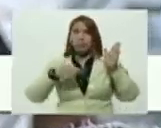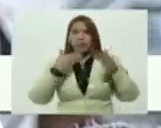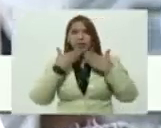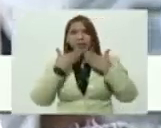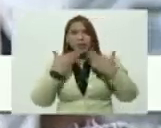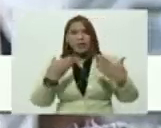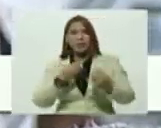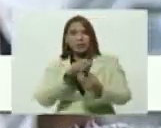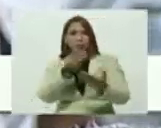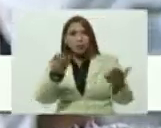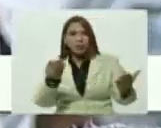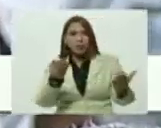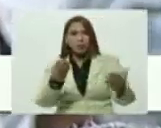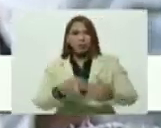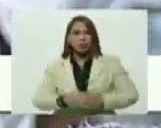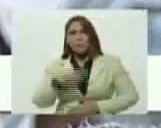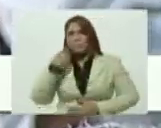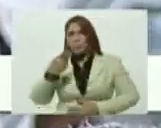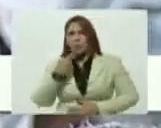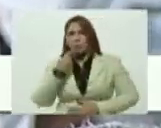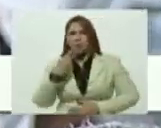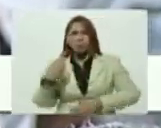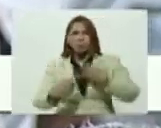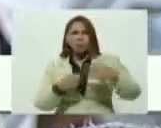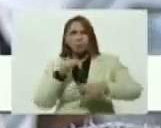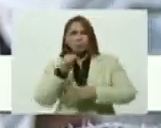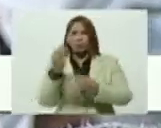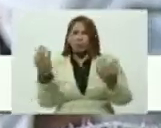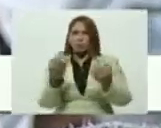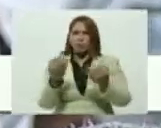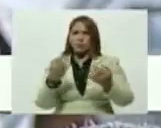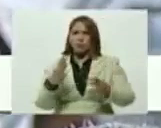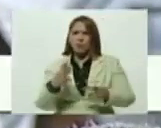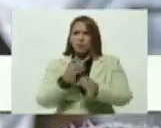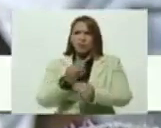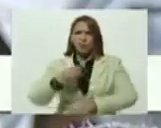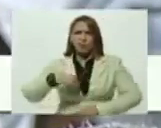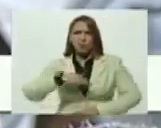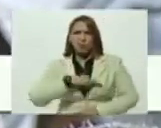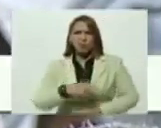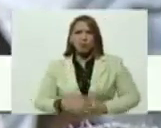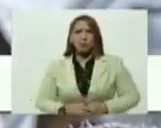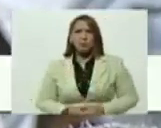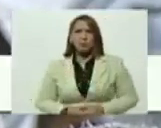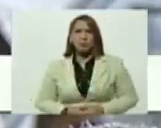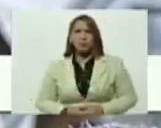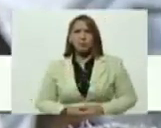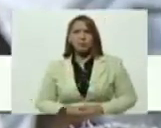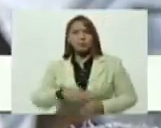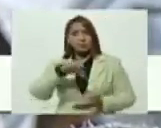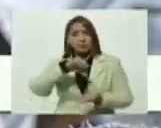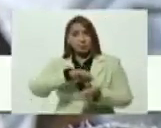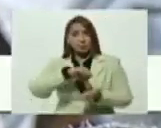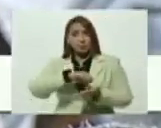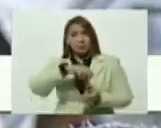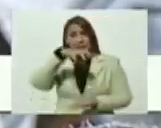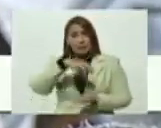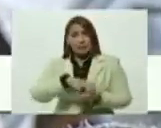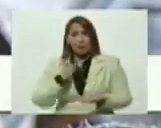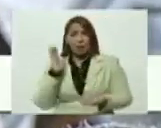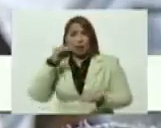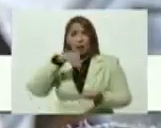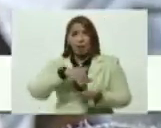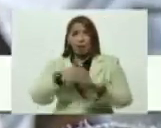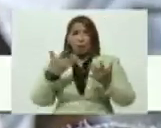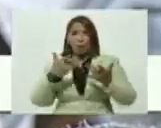al alto mando político de la revolución, por siempre creer en nosotros. Desde Turmero, desde el estado Aragua, cuna de la